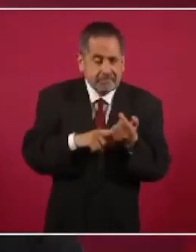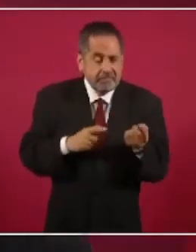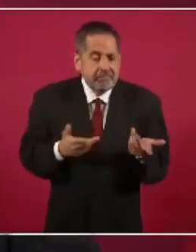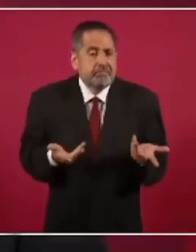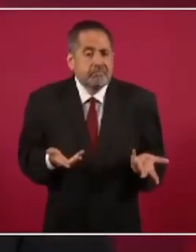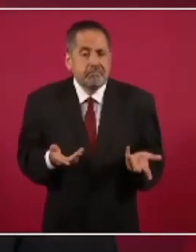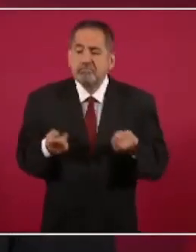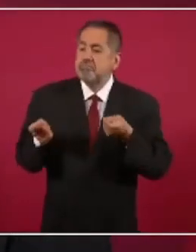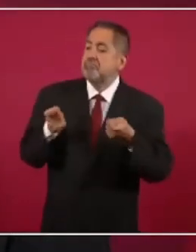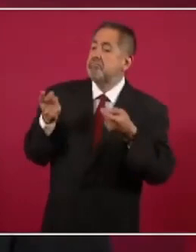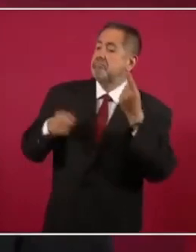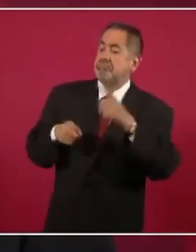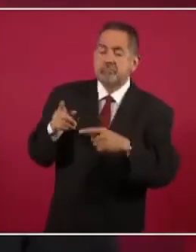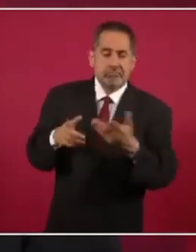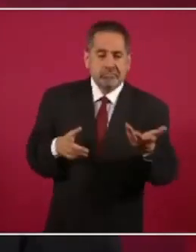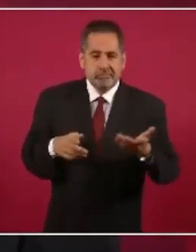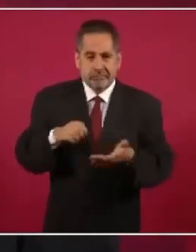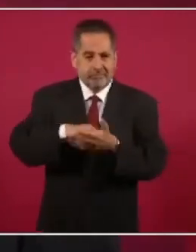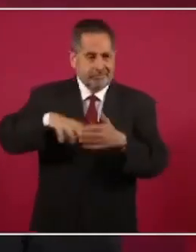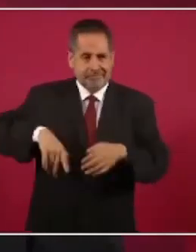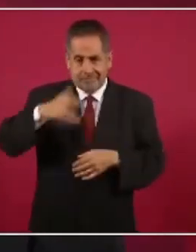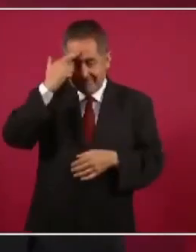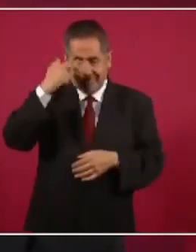Todos estos jóvenes que salieron